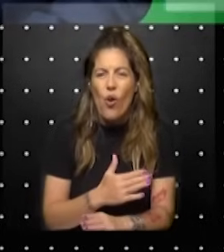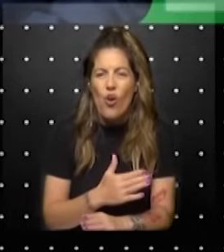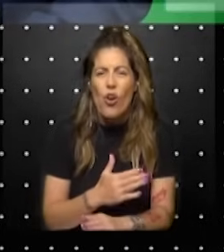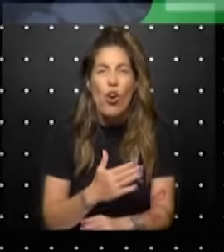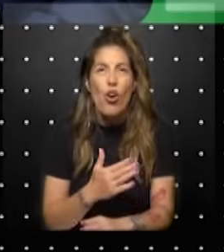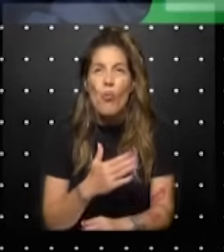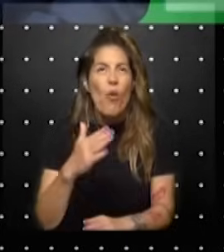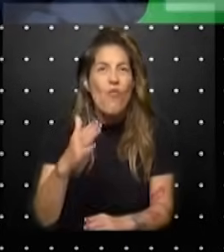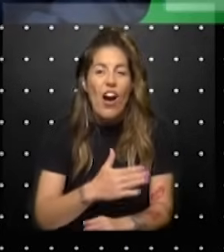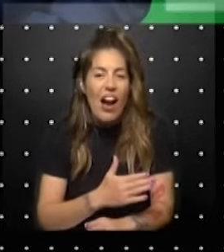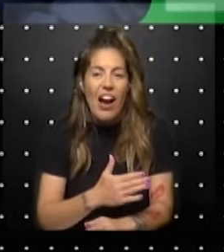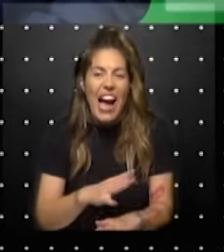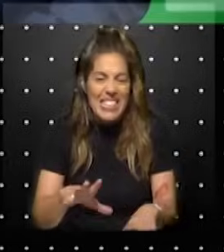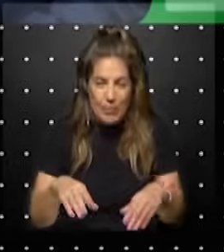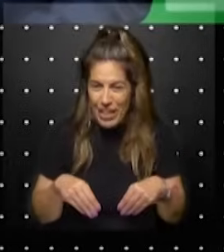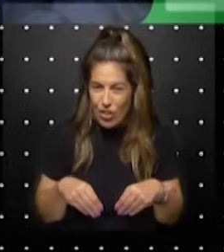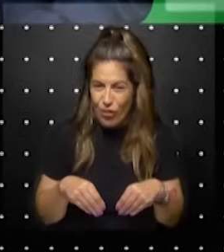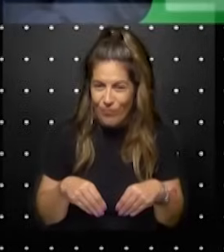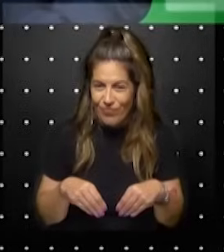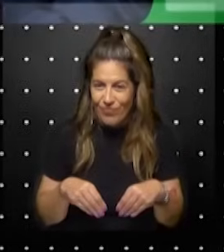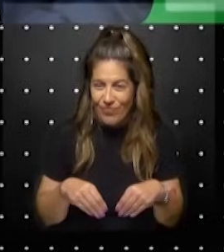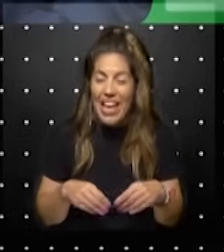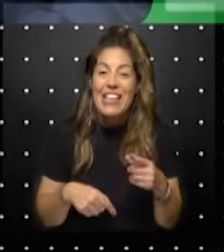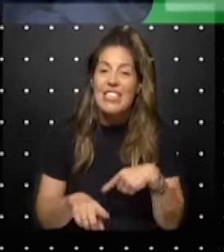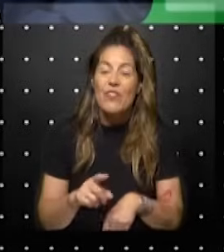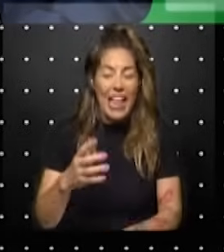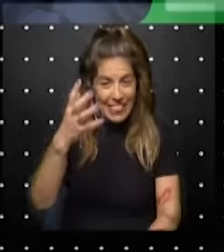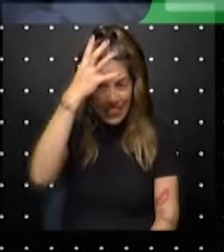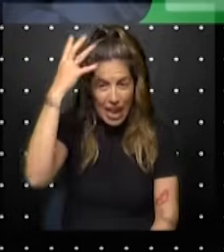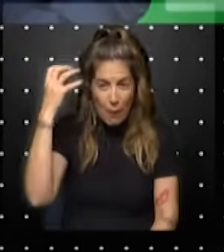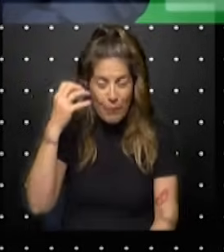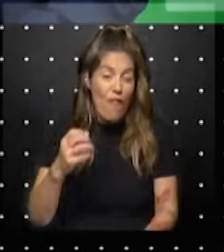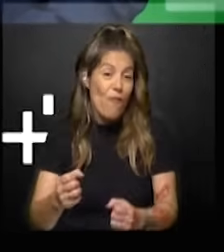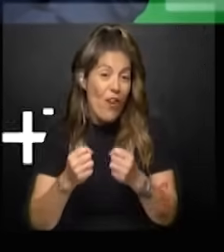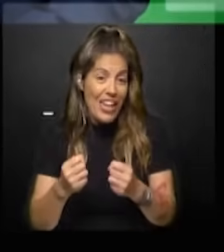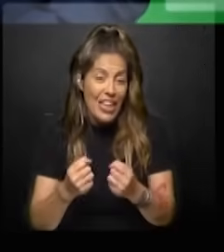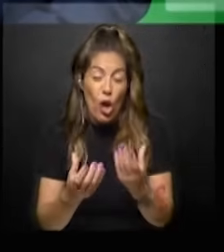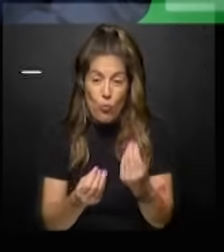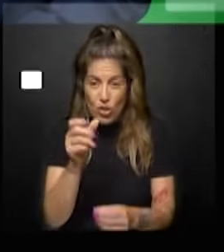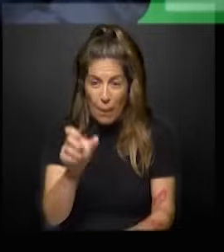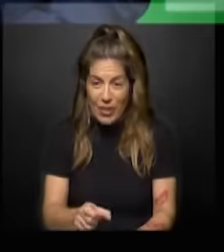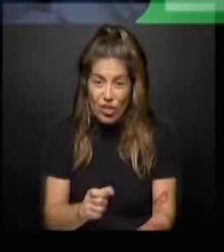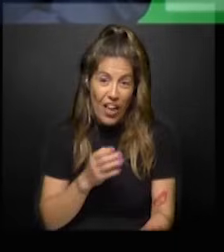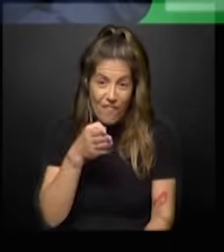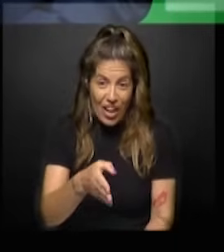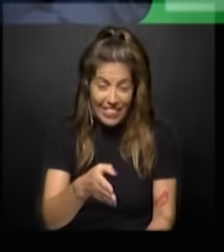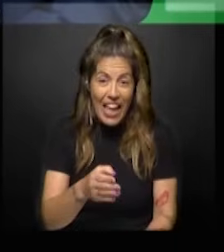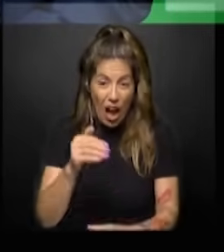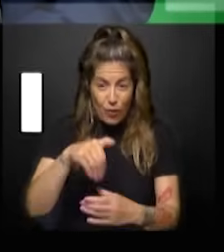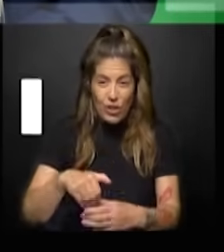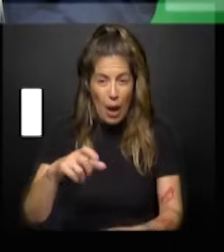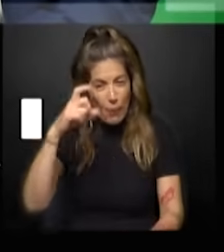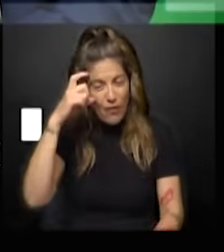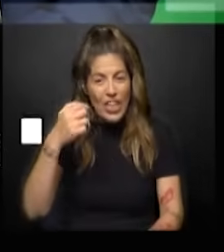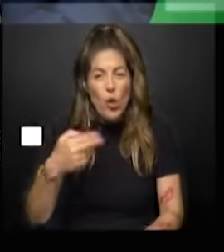¿cómo se dice? Tienen muy baja aceptación. Si bien Trump tiene sus fanáticos y mucha gente va a votar por Biden,